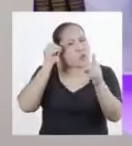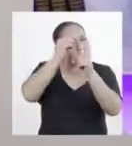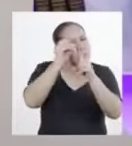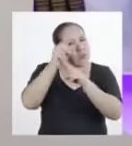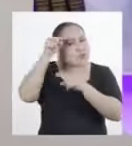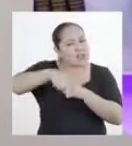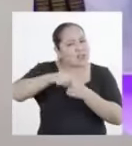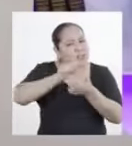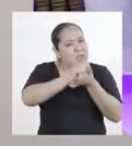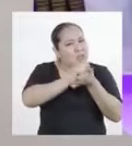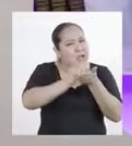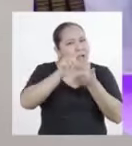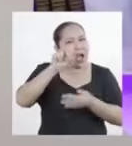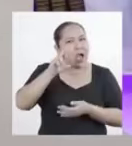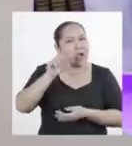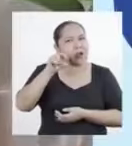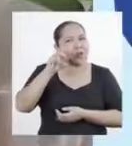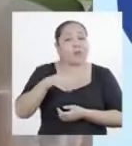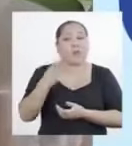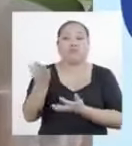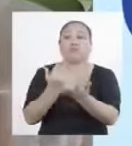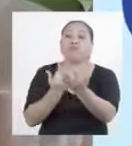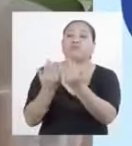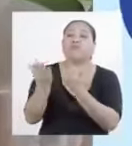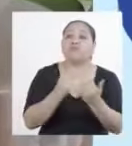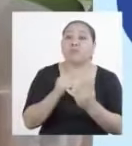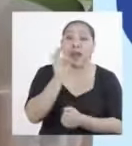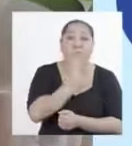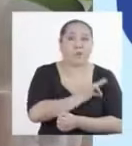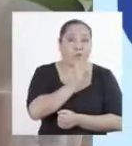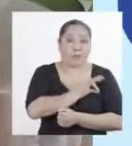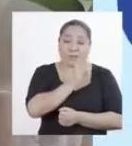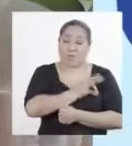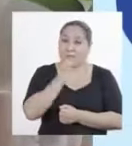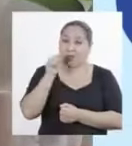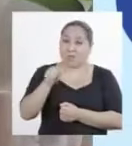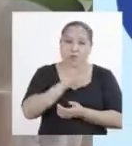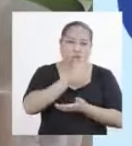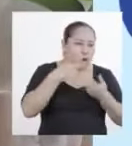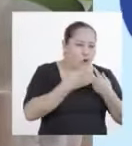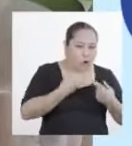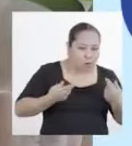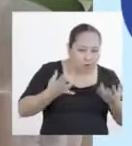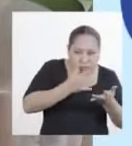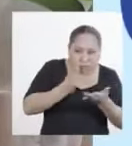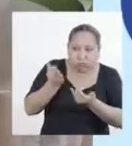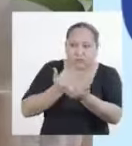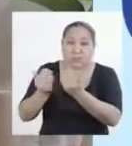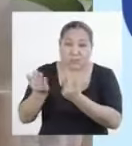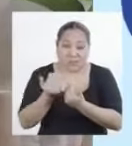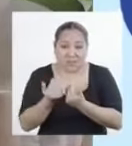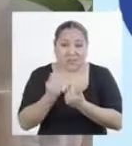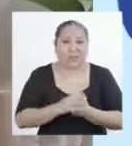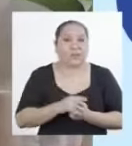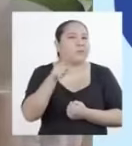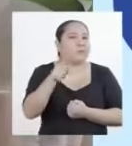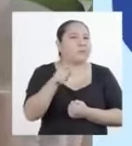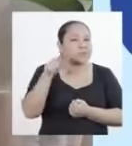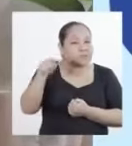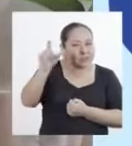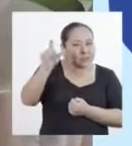importancia del propósito en un discurso argumentativo? Tenemos que persuadir aprovechando al máximo todos los recursos que tenemos